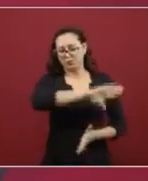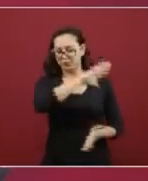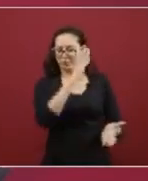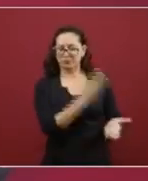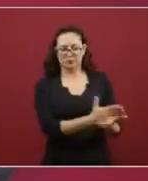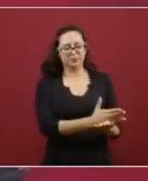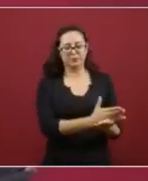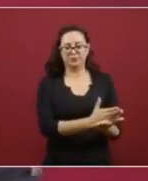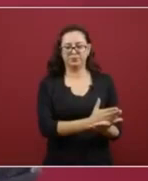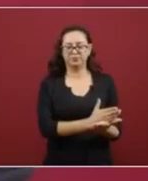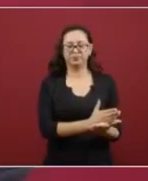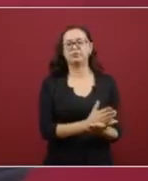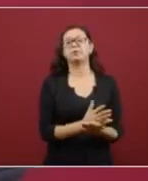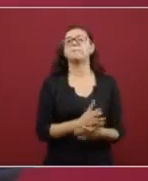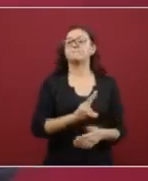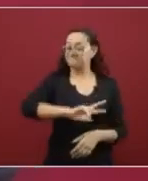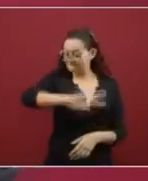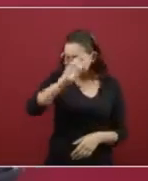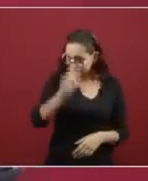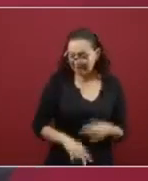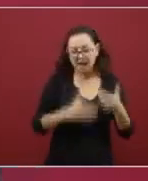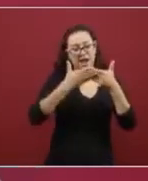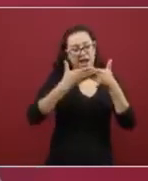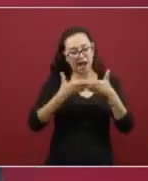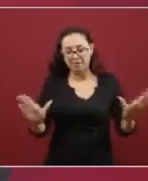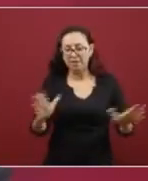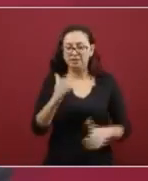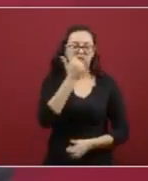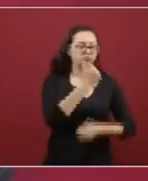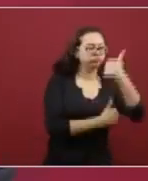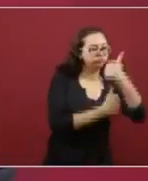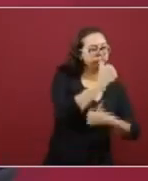decidió ser una licitación abierta,